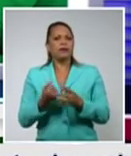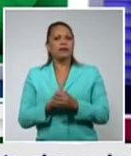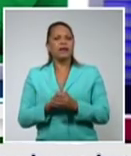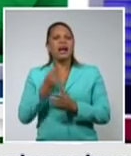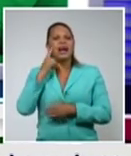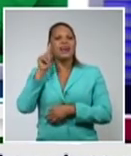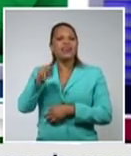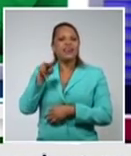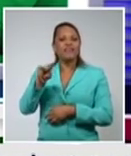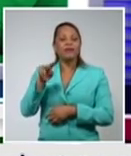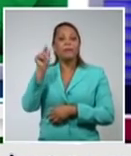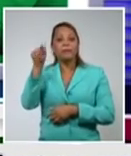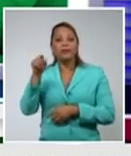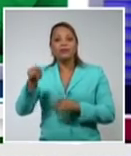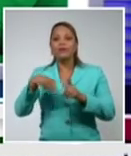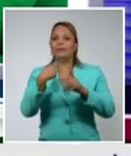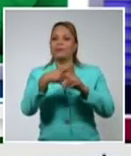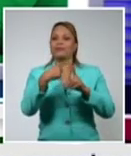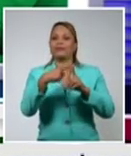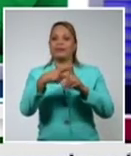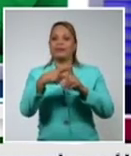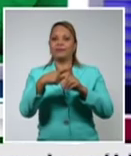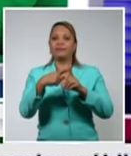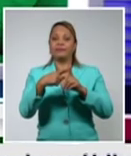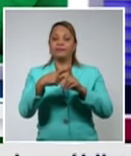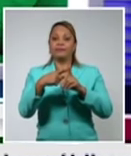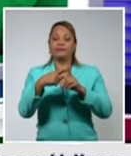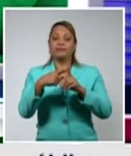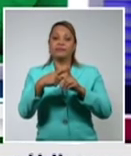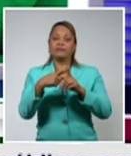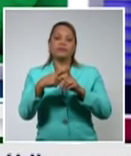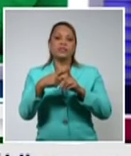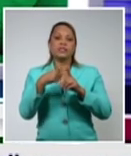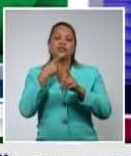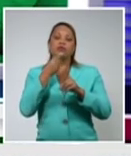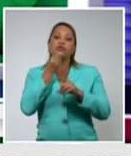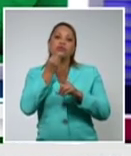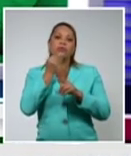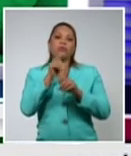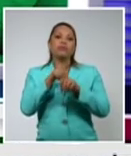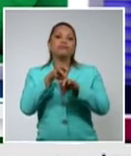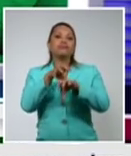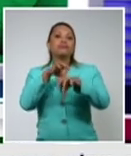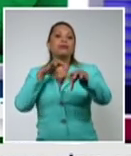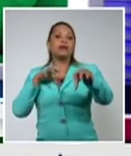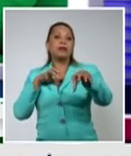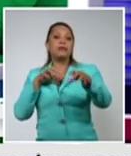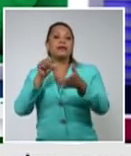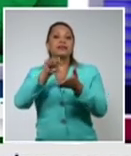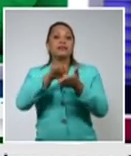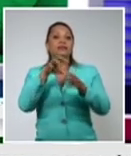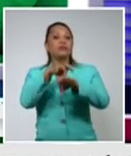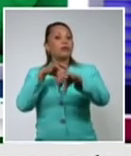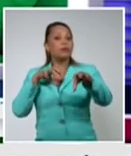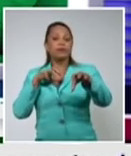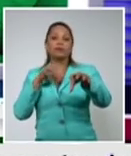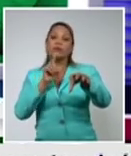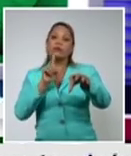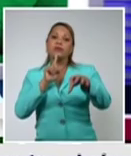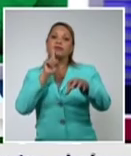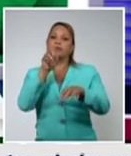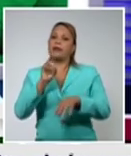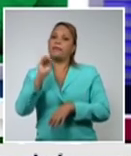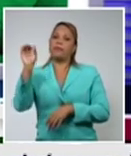los casos positivos, no ha sido posible su aislamiento en centros de aislamiento en el 100%